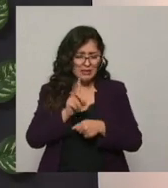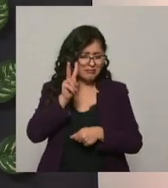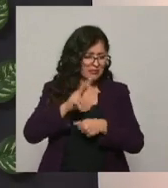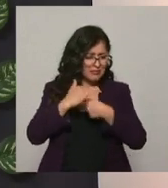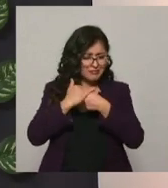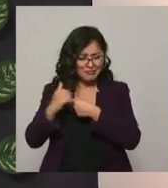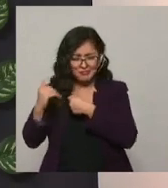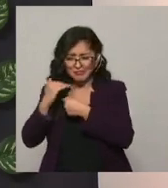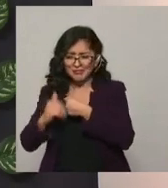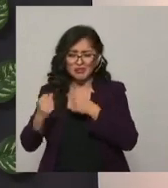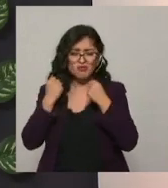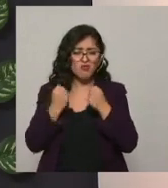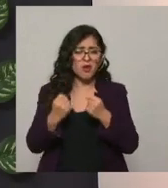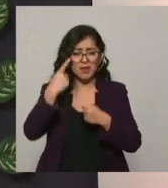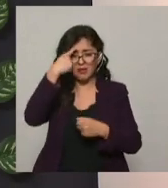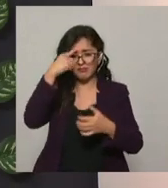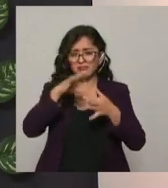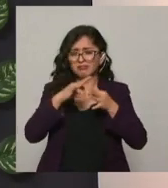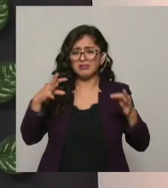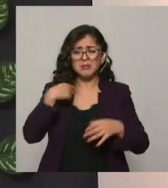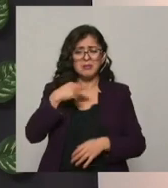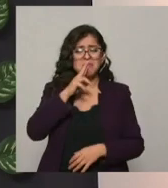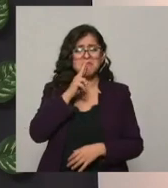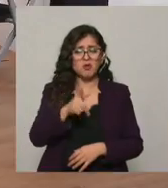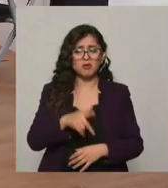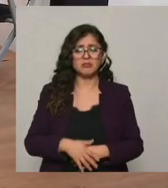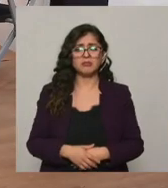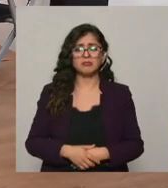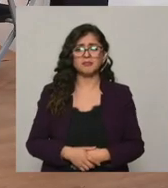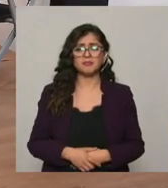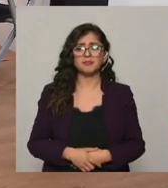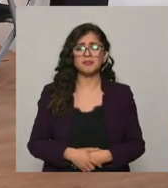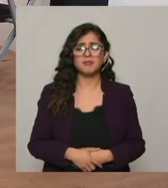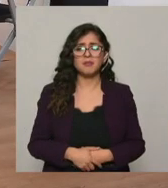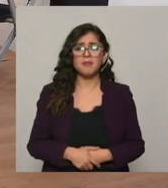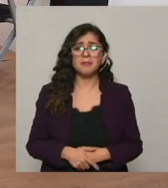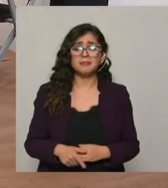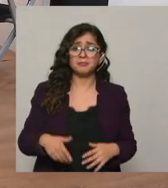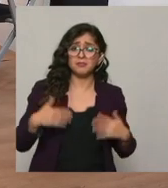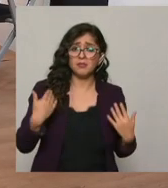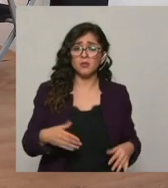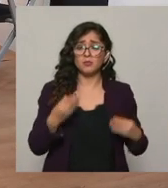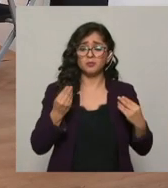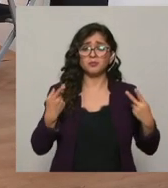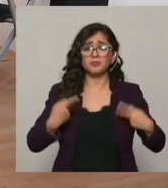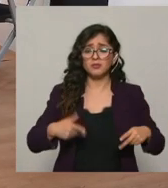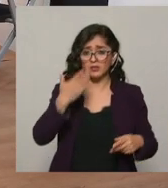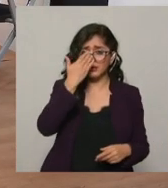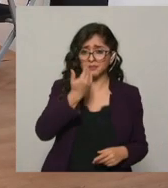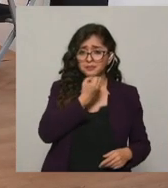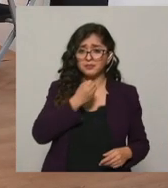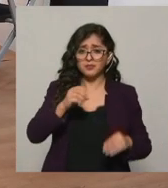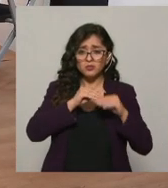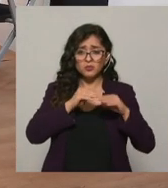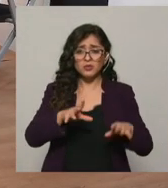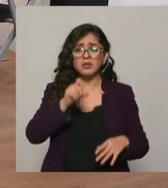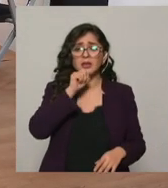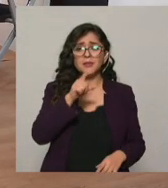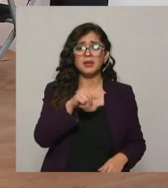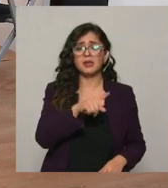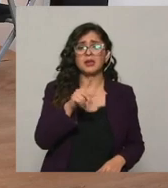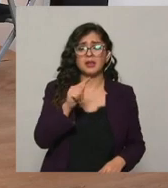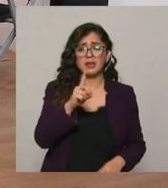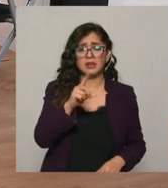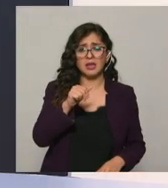me desconecté. Bueno, sea, tienes muchísimas personalidades que están respaldándote. Los medios deben una disculpa pública a Dana Corres y